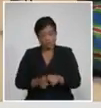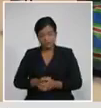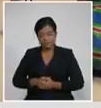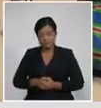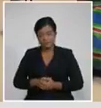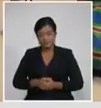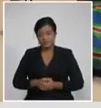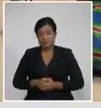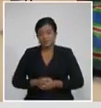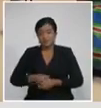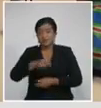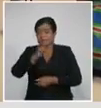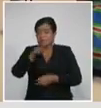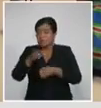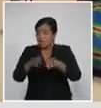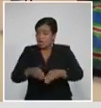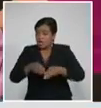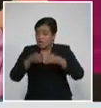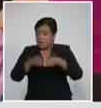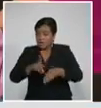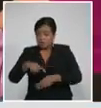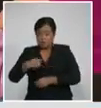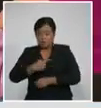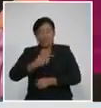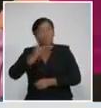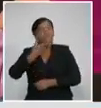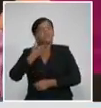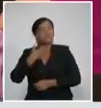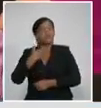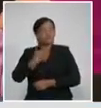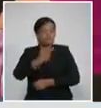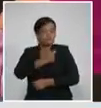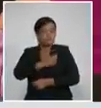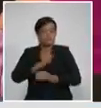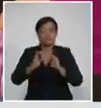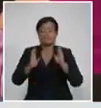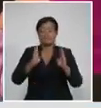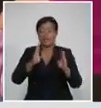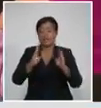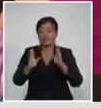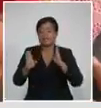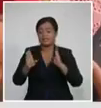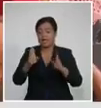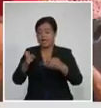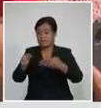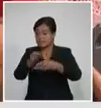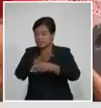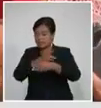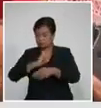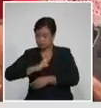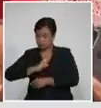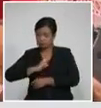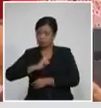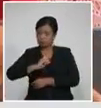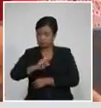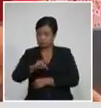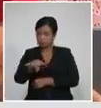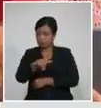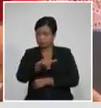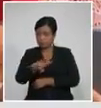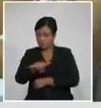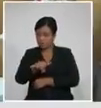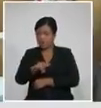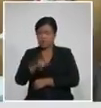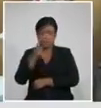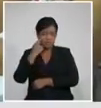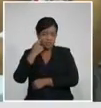granmenses tenemos esperanza. Las fases por las que ha pasado Abdala y su respuesta, además de la composición, son